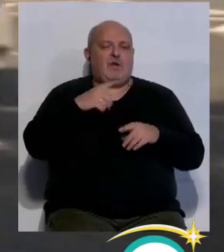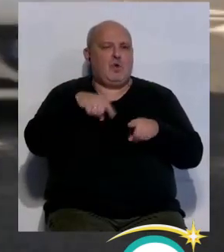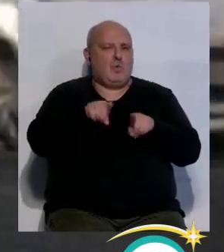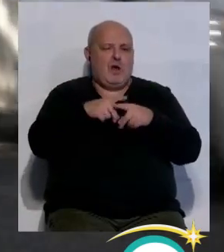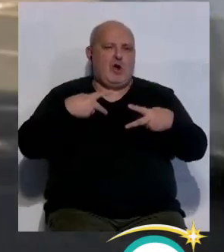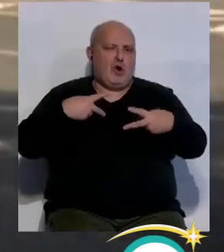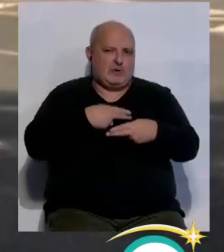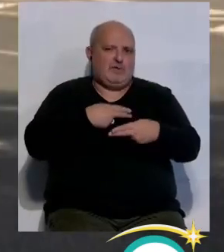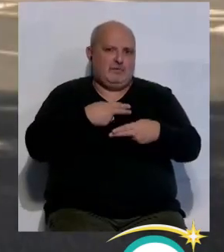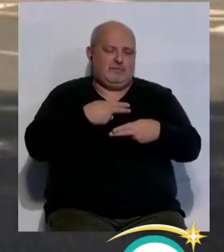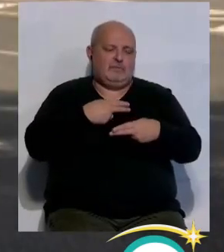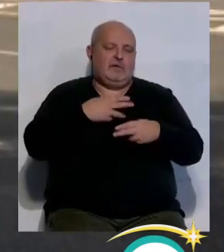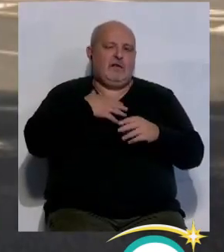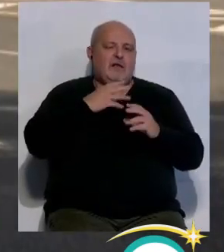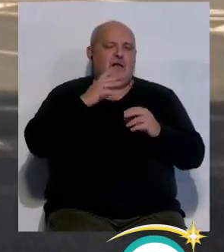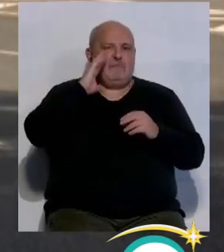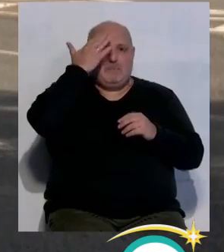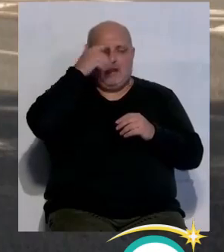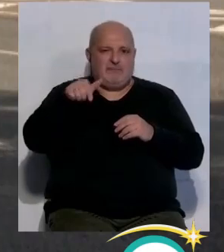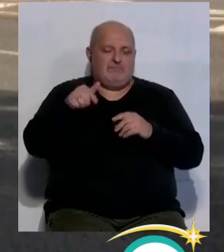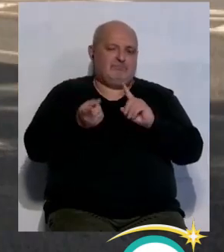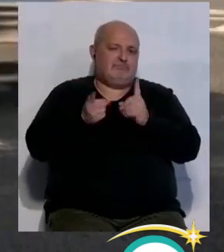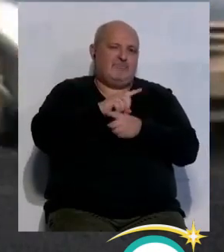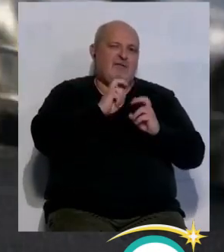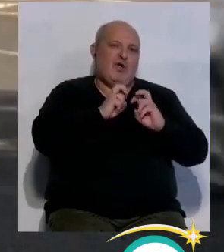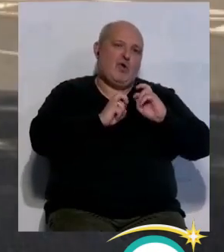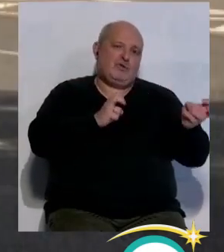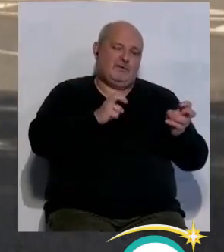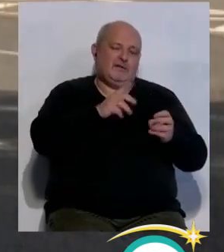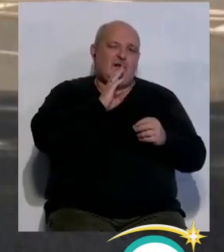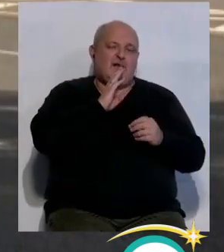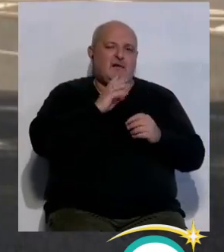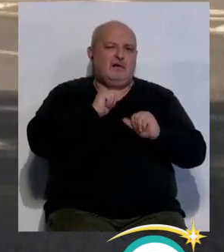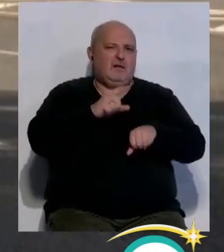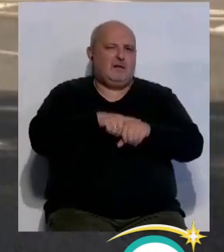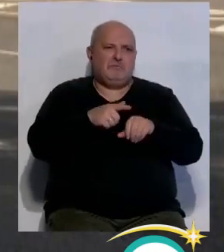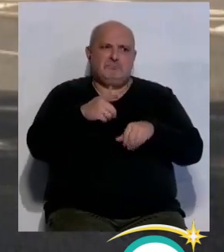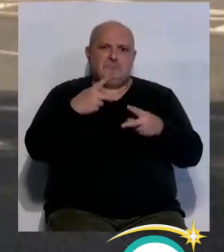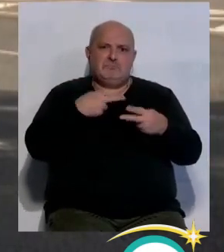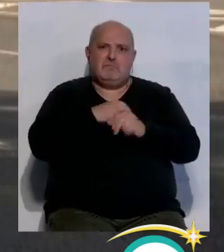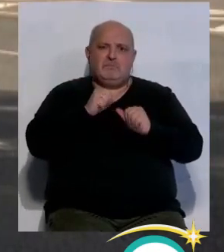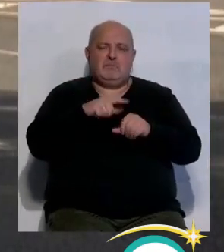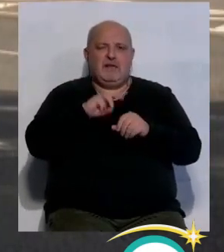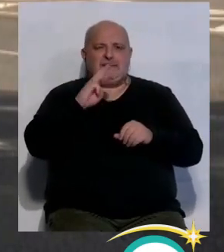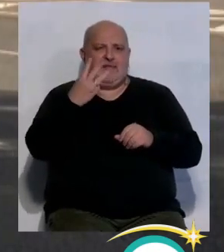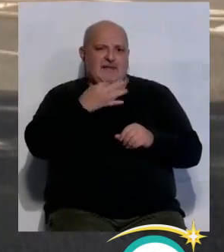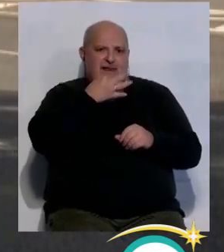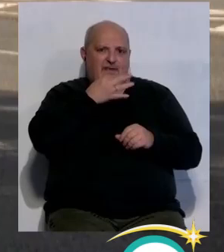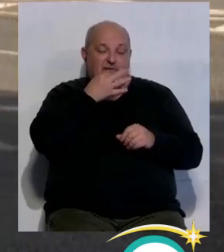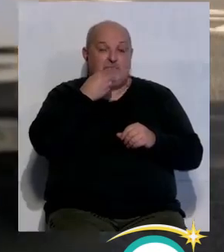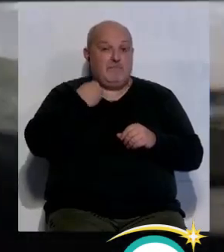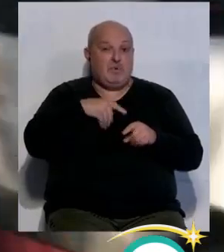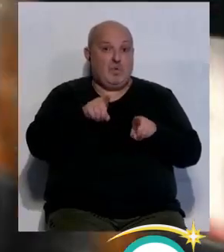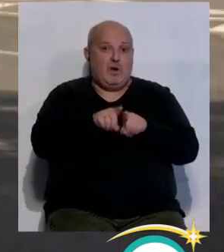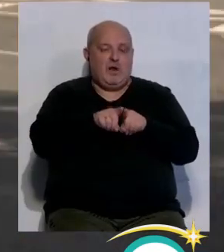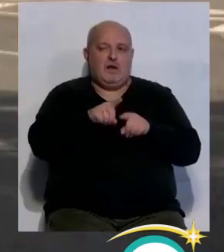igualmente cortado el tráfico en la avenida principal. Los cortes de tráfico comenzarán aproximadamente a las 3 de la tarde. Del mismo